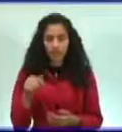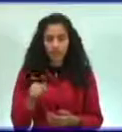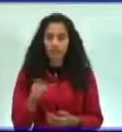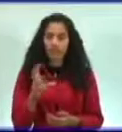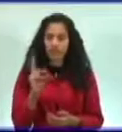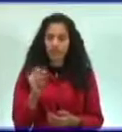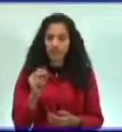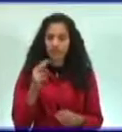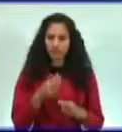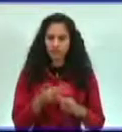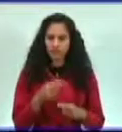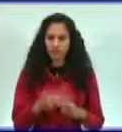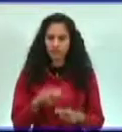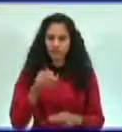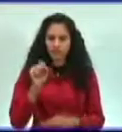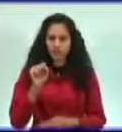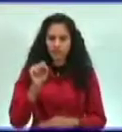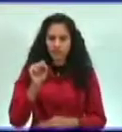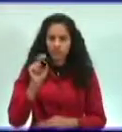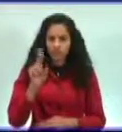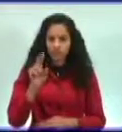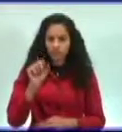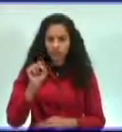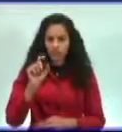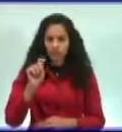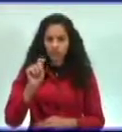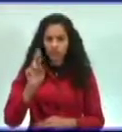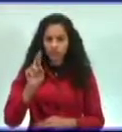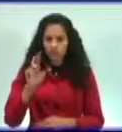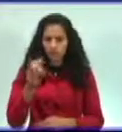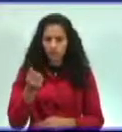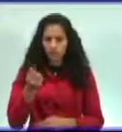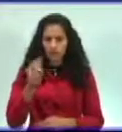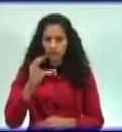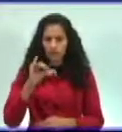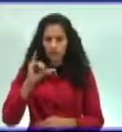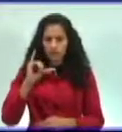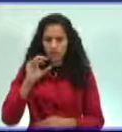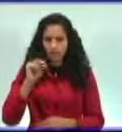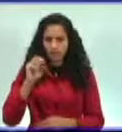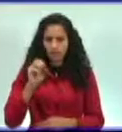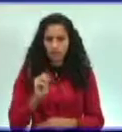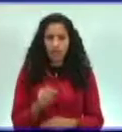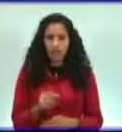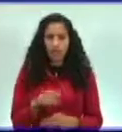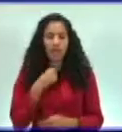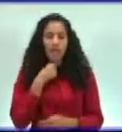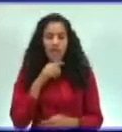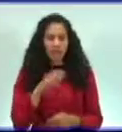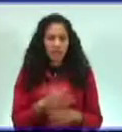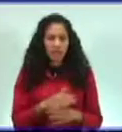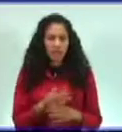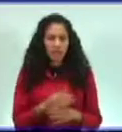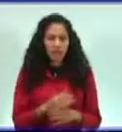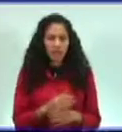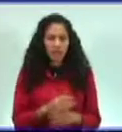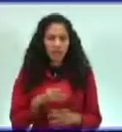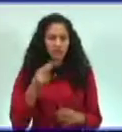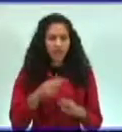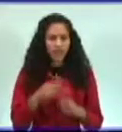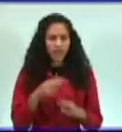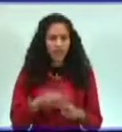cálculo se le llama sustracción. Y el signo se